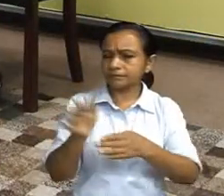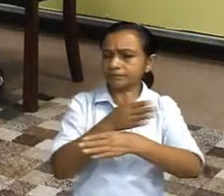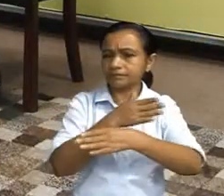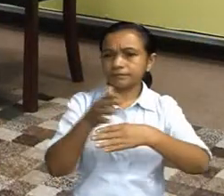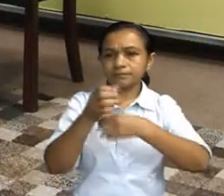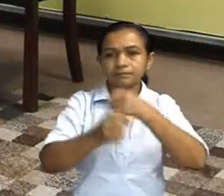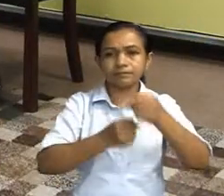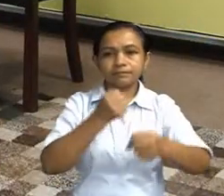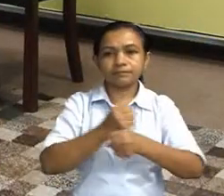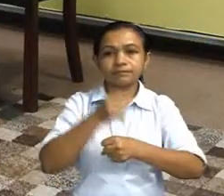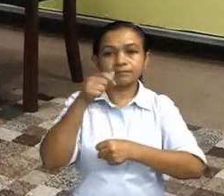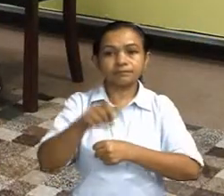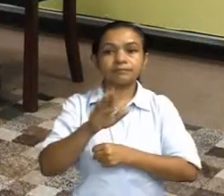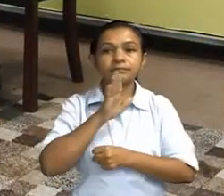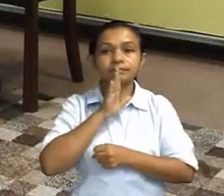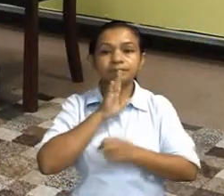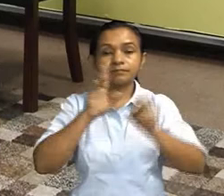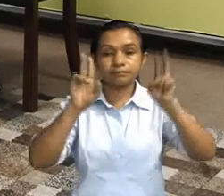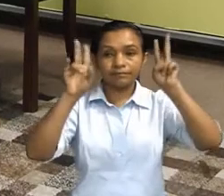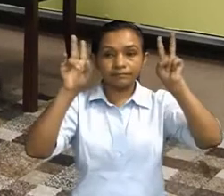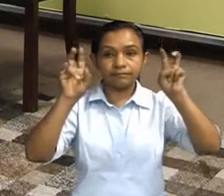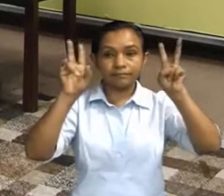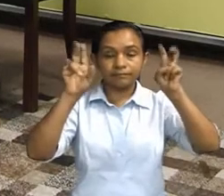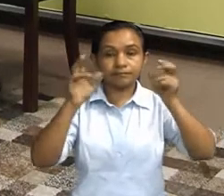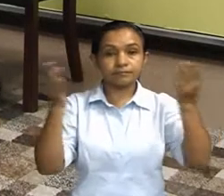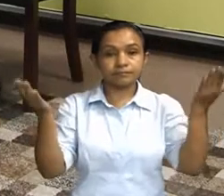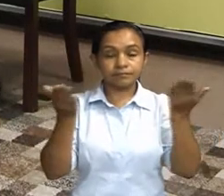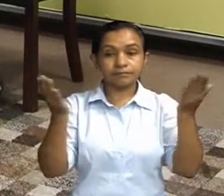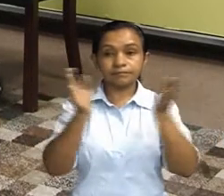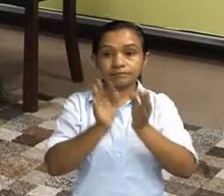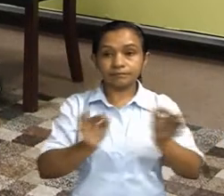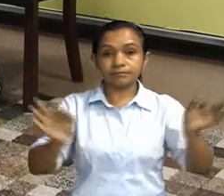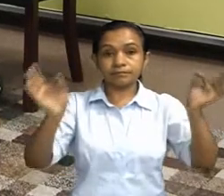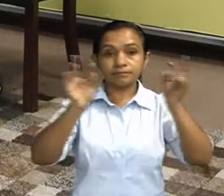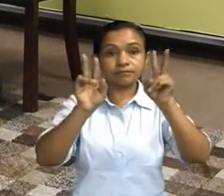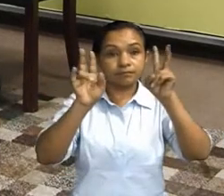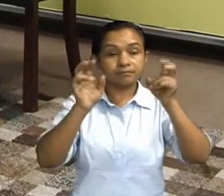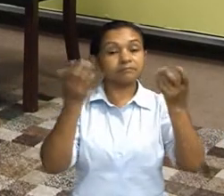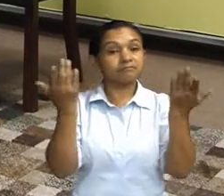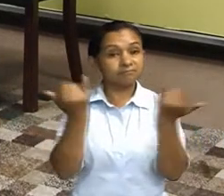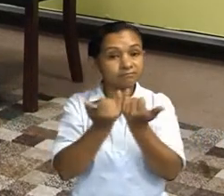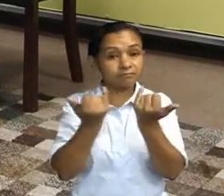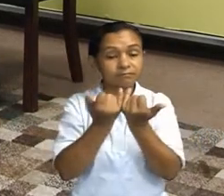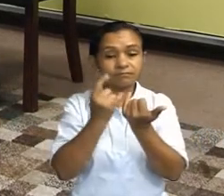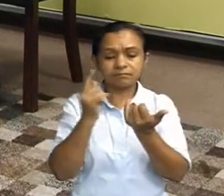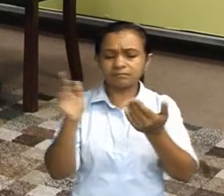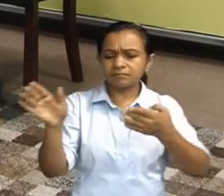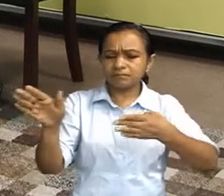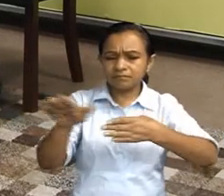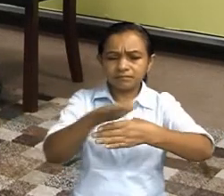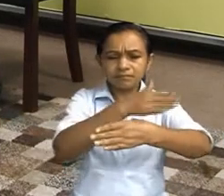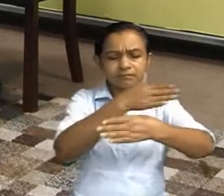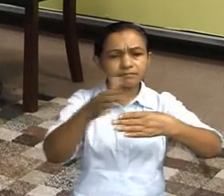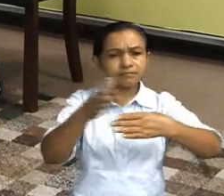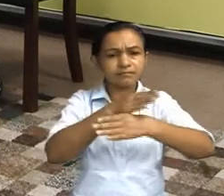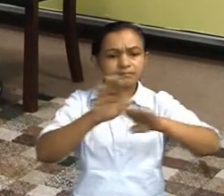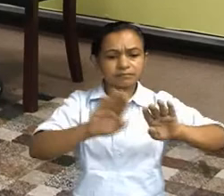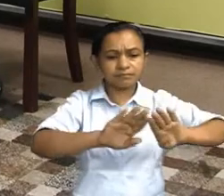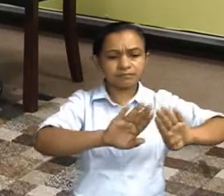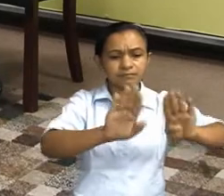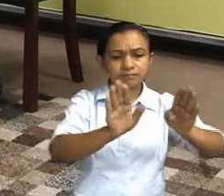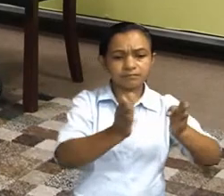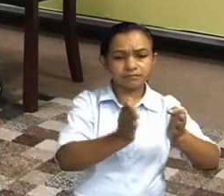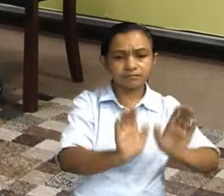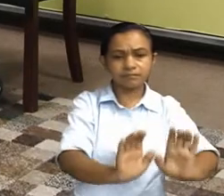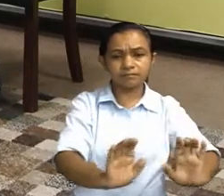El día de hoy vamos a hablar de un tema bien interesante, que es un tema muy común y que afecta a todas las edades, desde las niñas